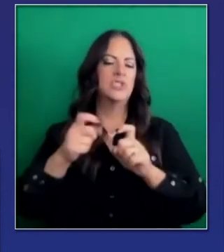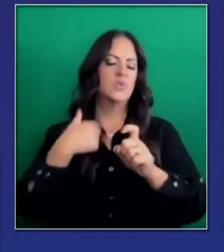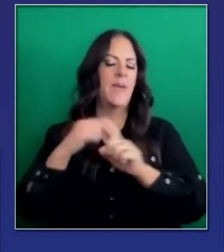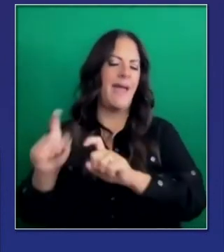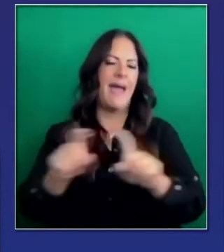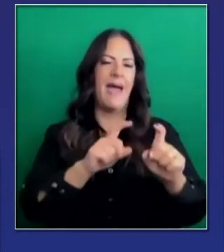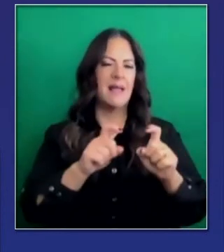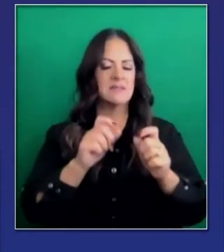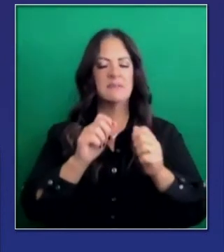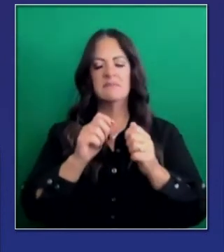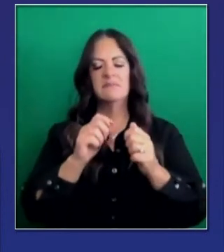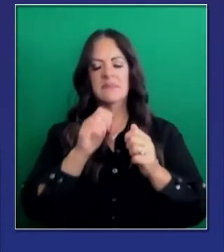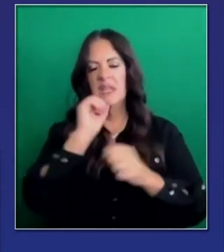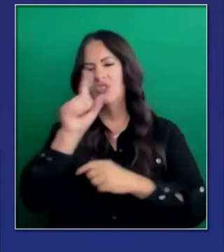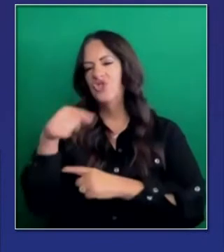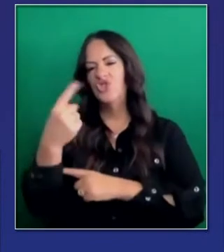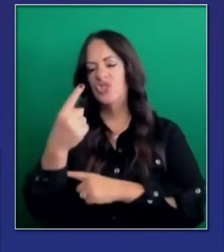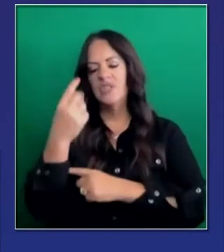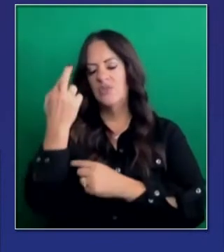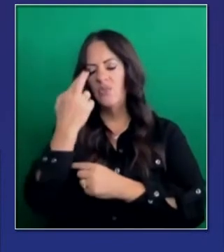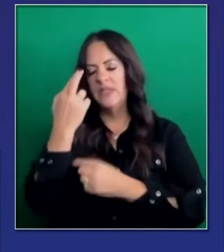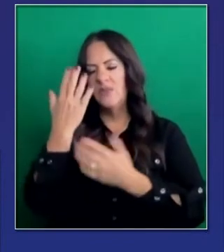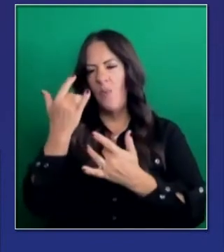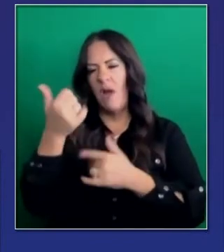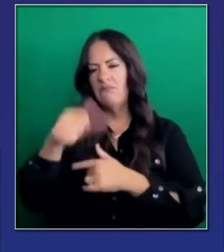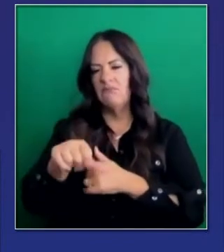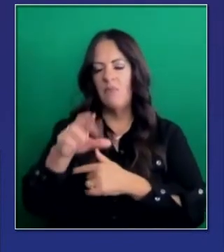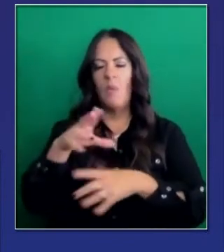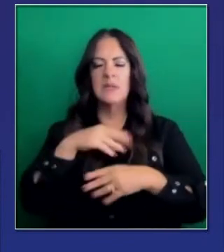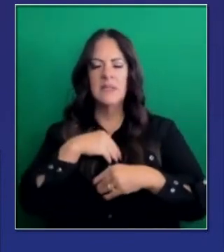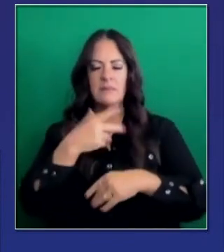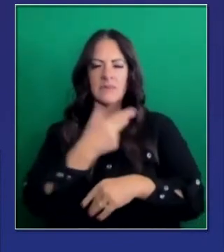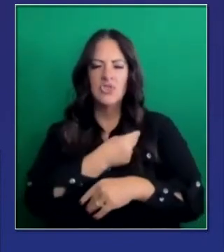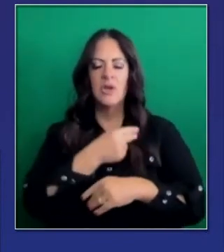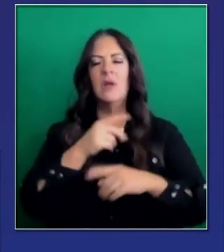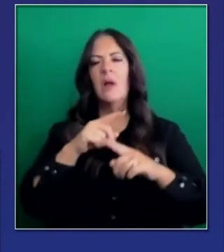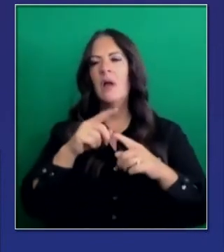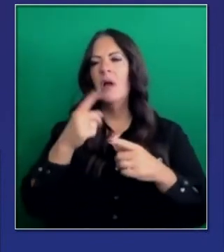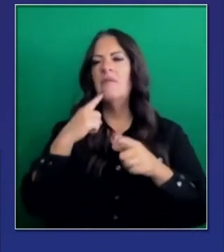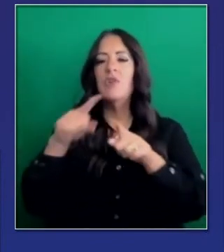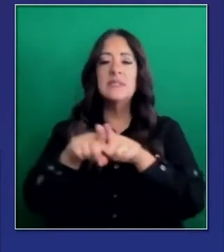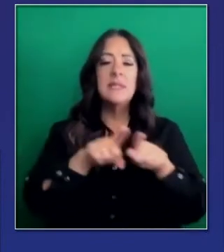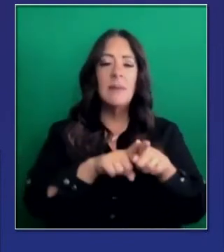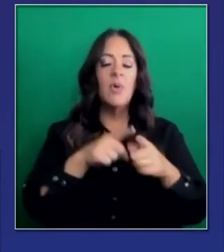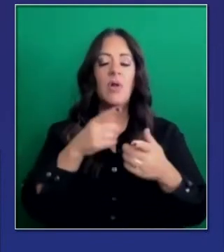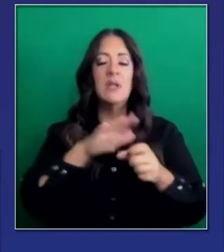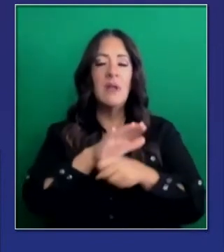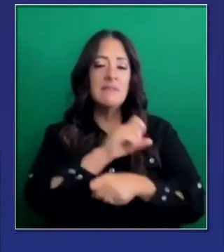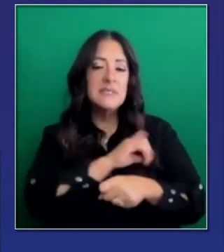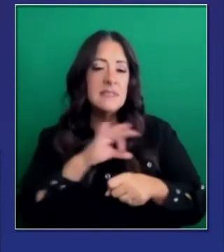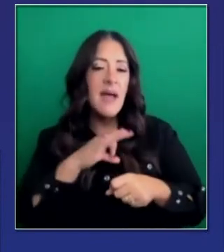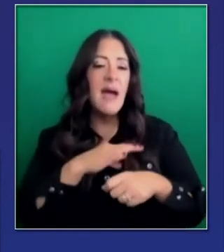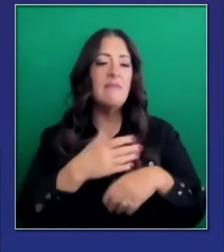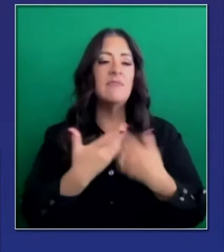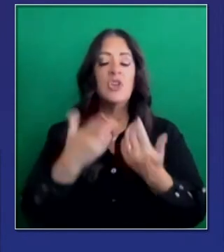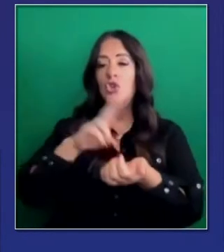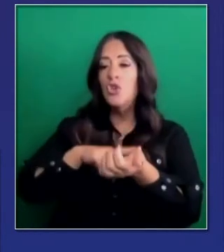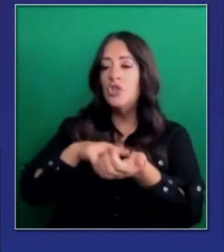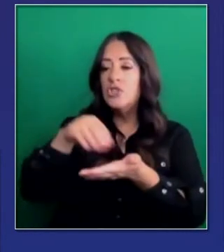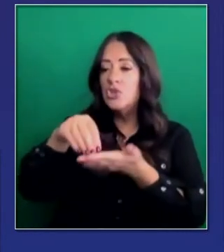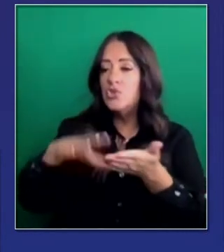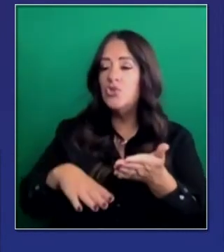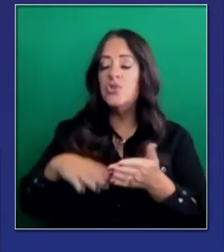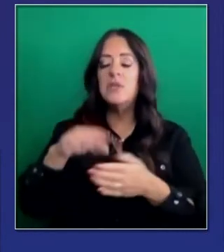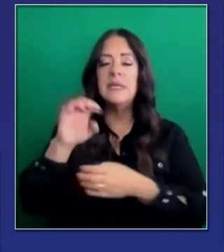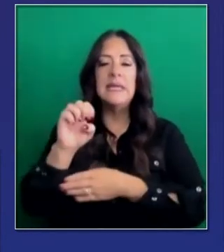información algunas de las cosas principales que hemos oído es que debe haber más personal lo que mencionaba el gobernador